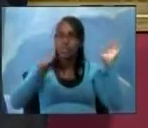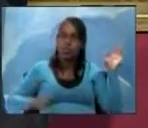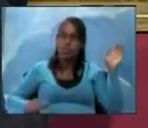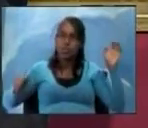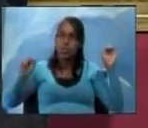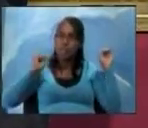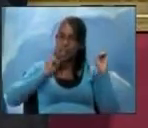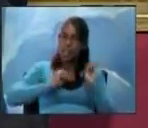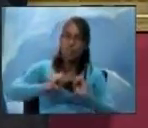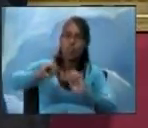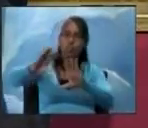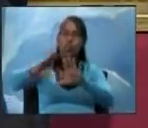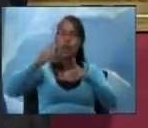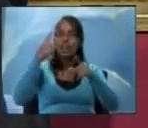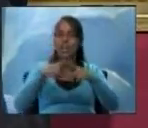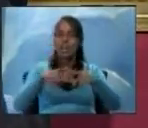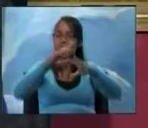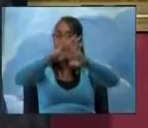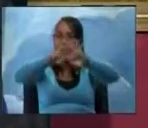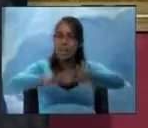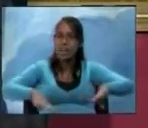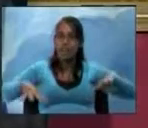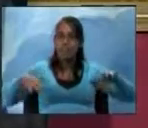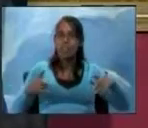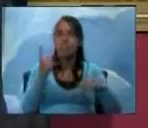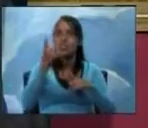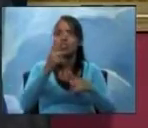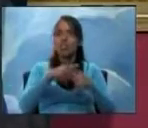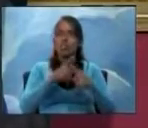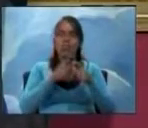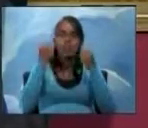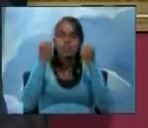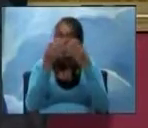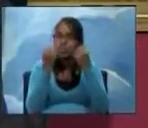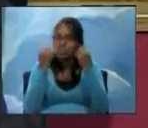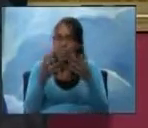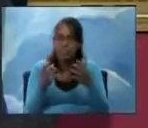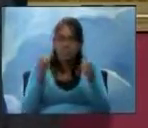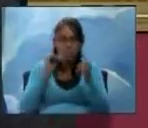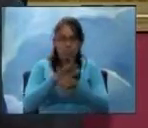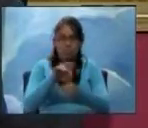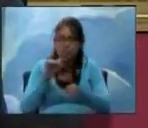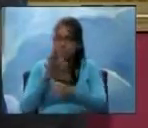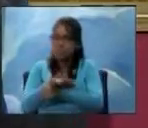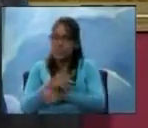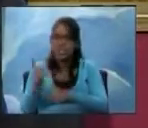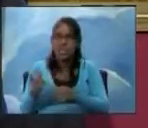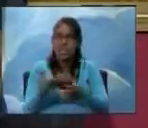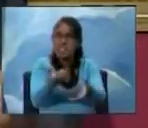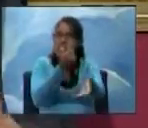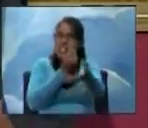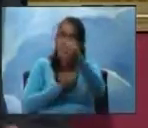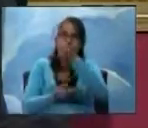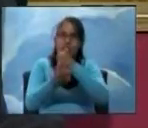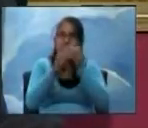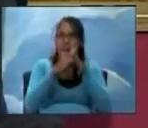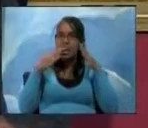allí aquella red, y fue tanto la multitud que imagínense que sacaron